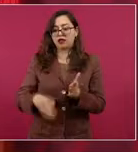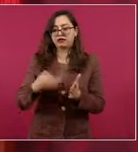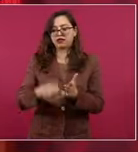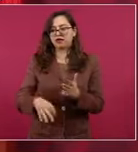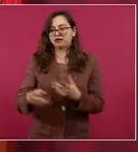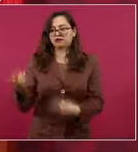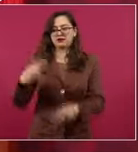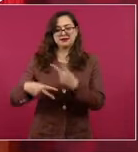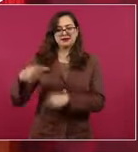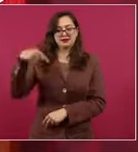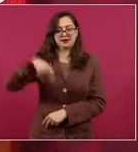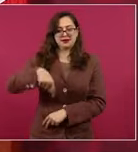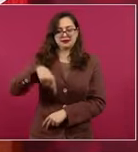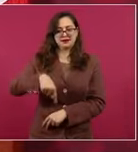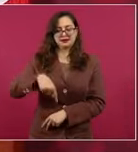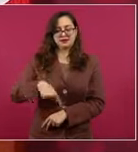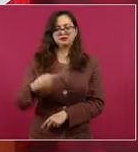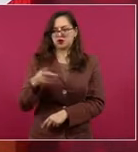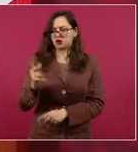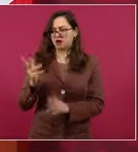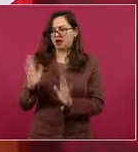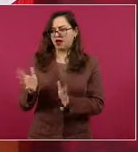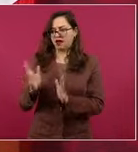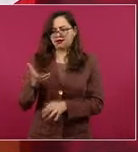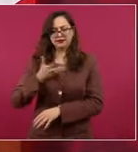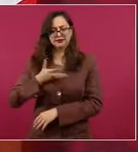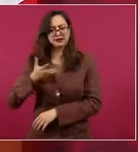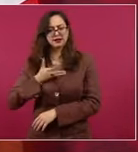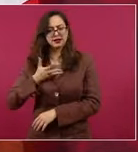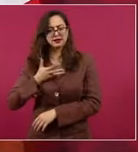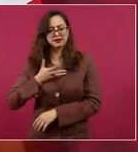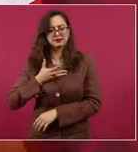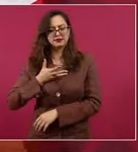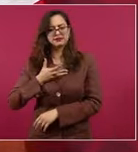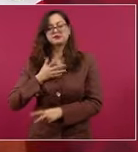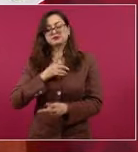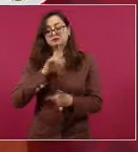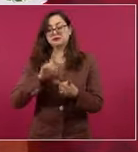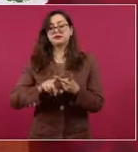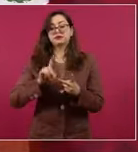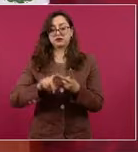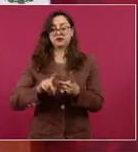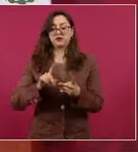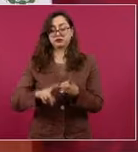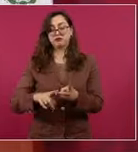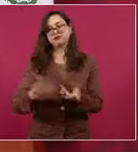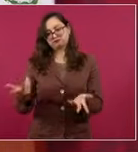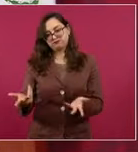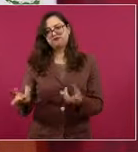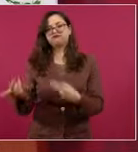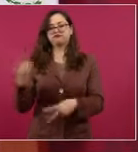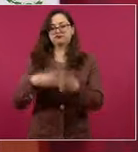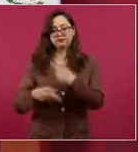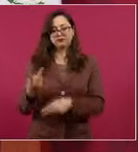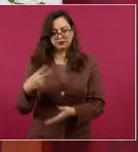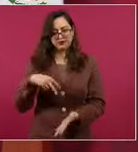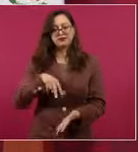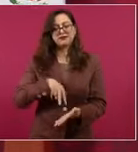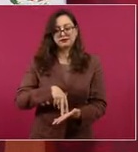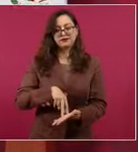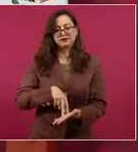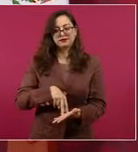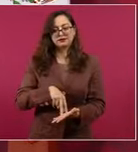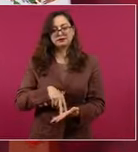aquí. Esa es una, y la otra es que venga ella. Nada más que